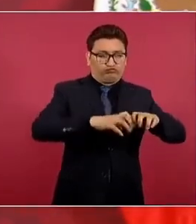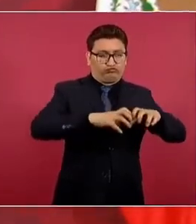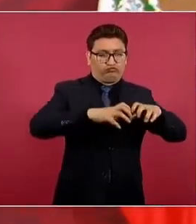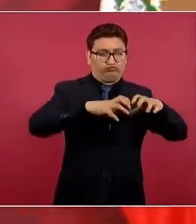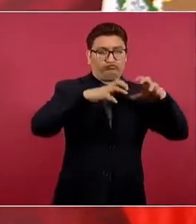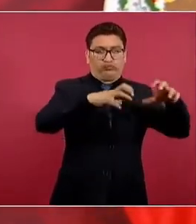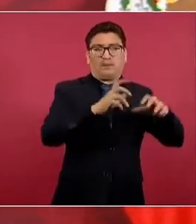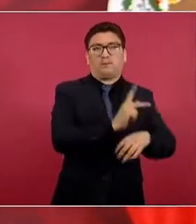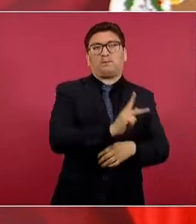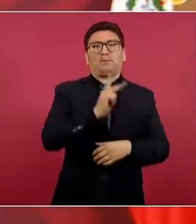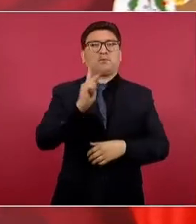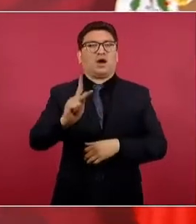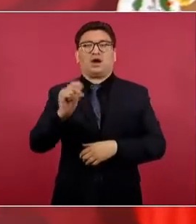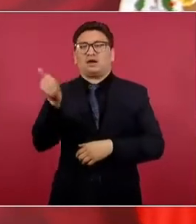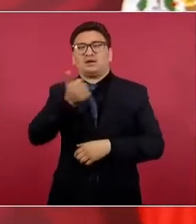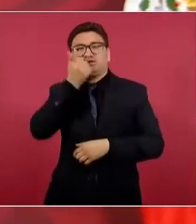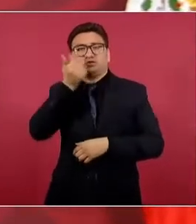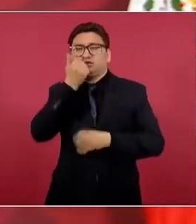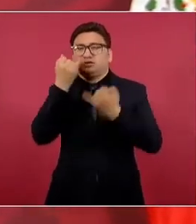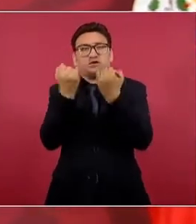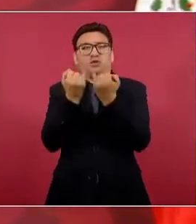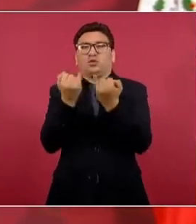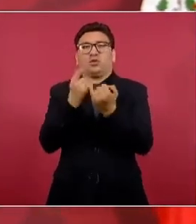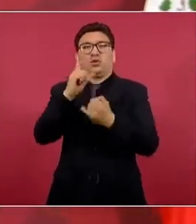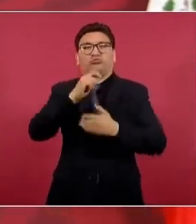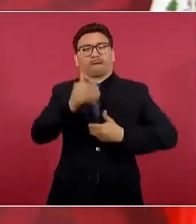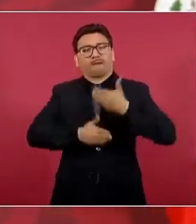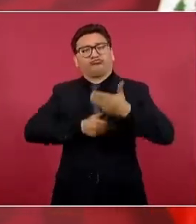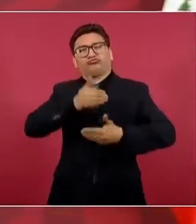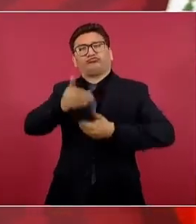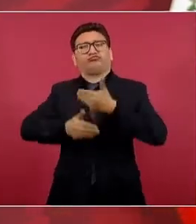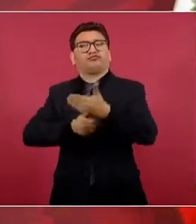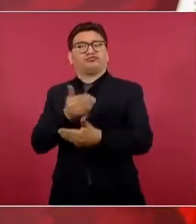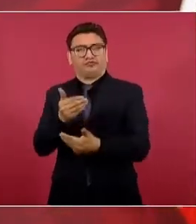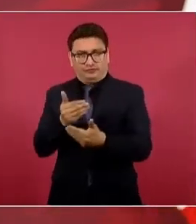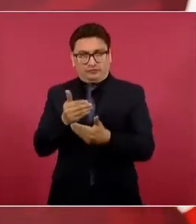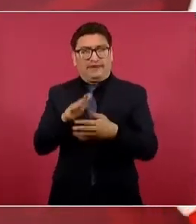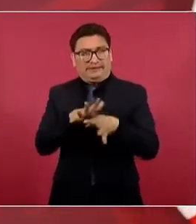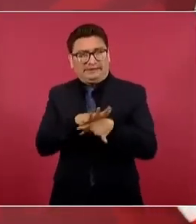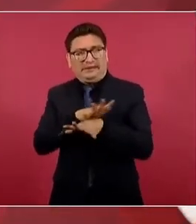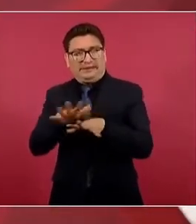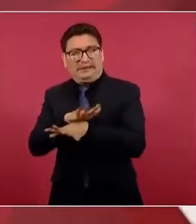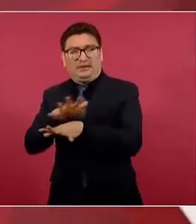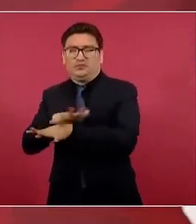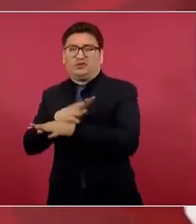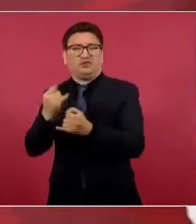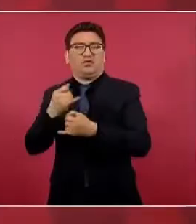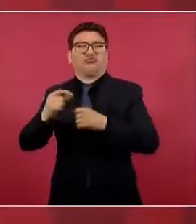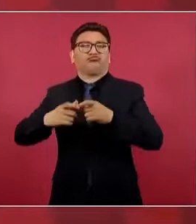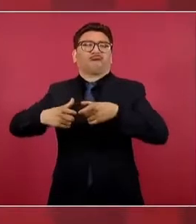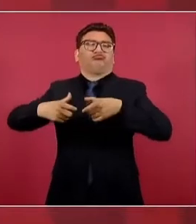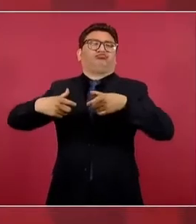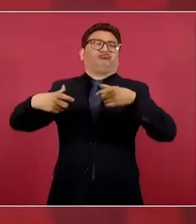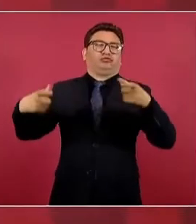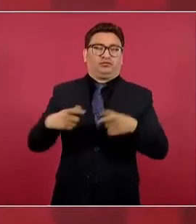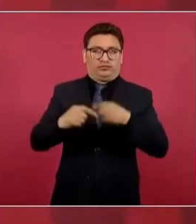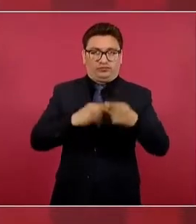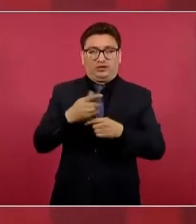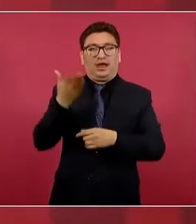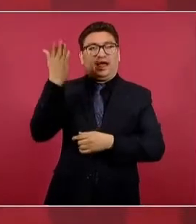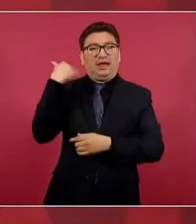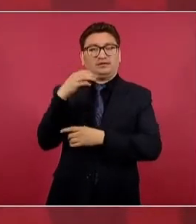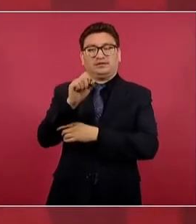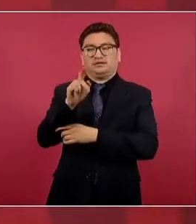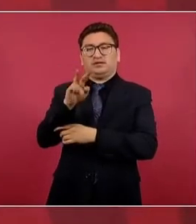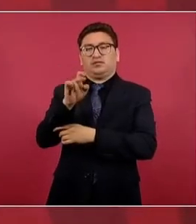procesos de transformación. Y decía Salvador Allende, ser joven